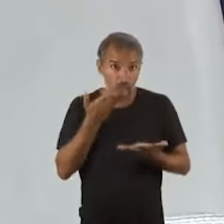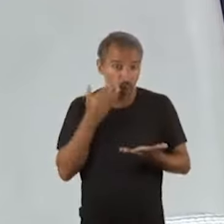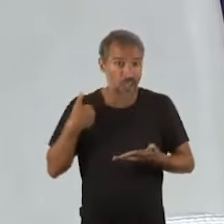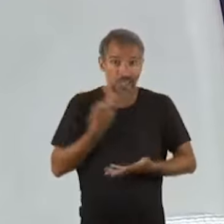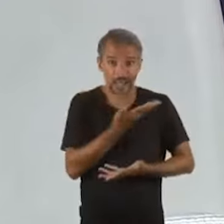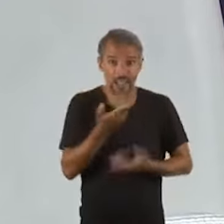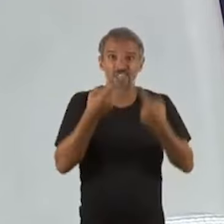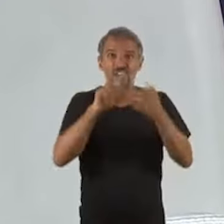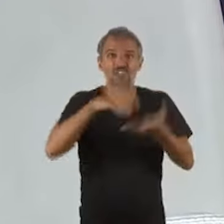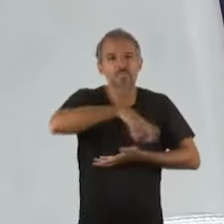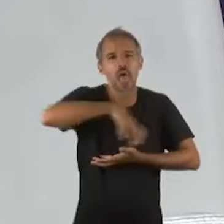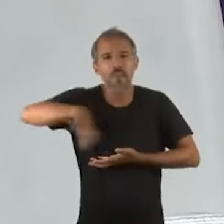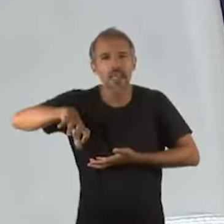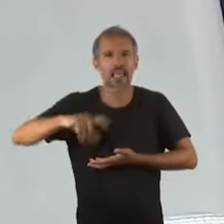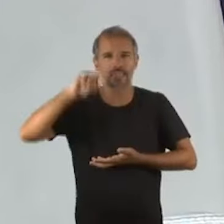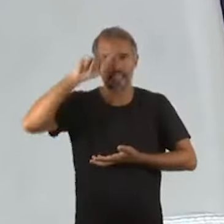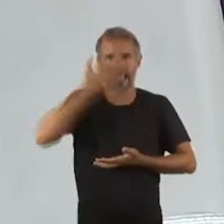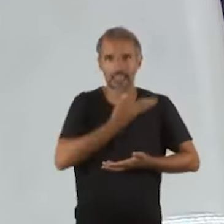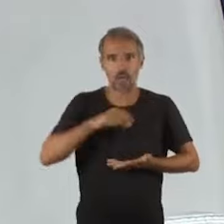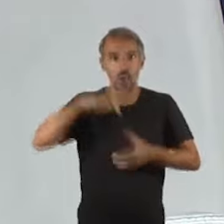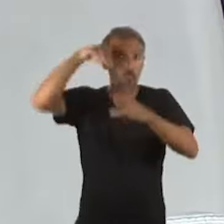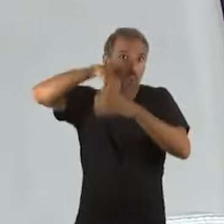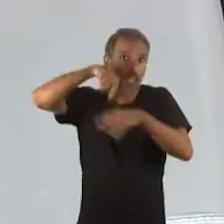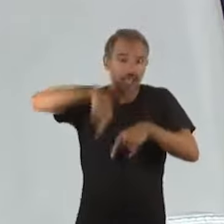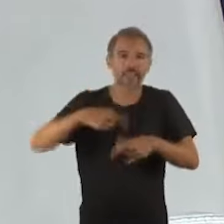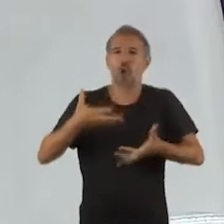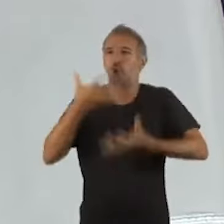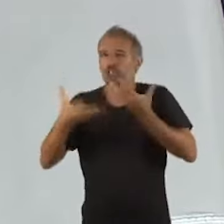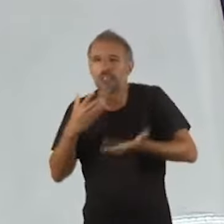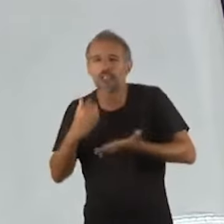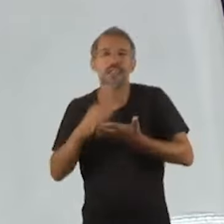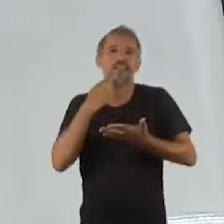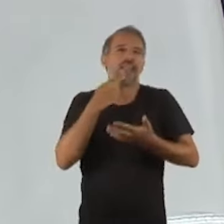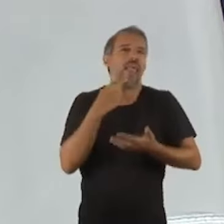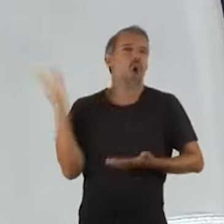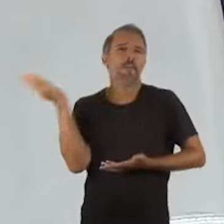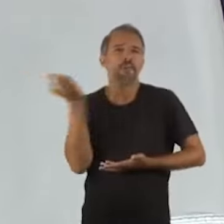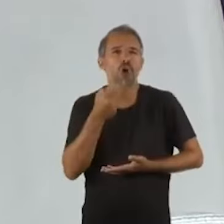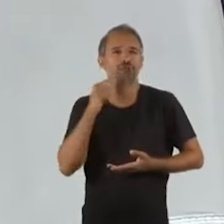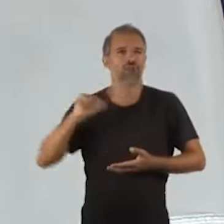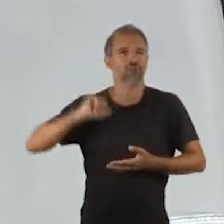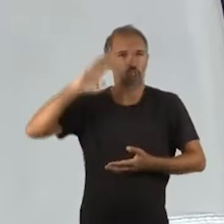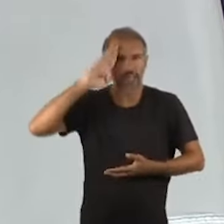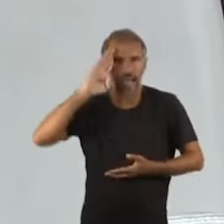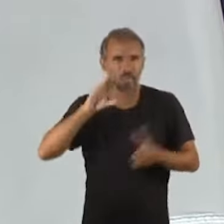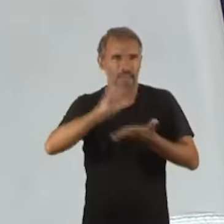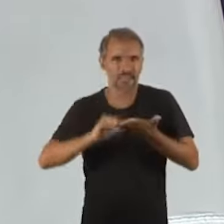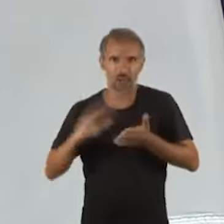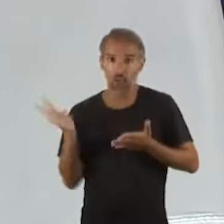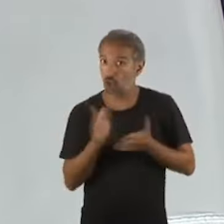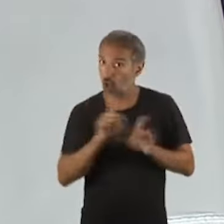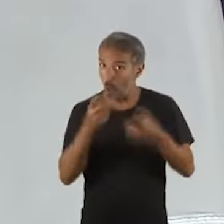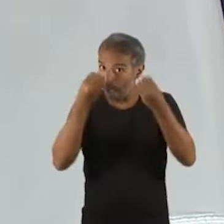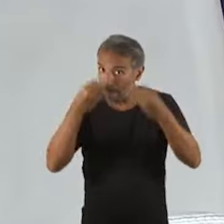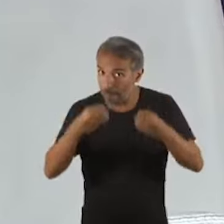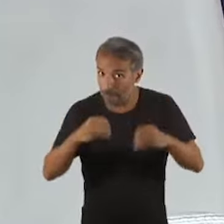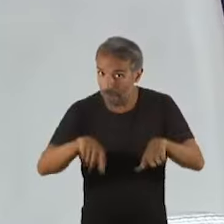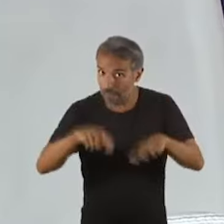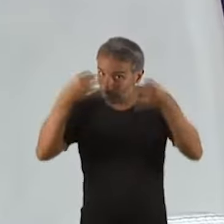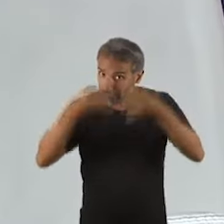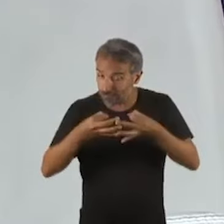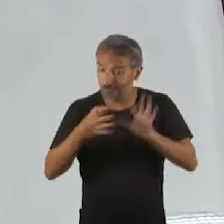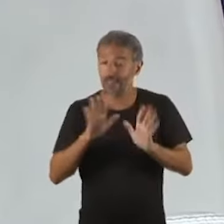diferentes dependencias del Estado incluyendo esta cocineros mozos soldados administrativos etcétera no van a perder Esa esa ese